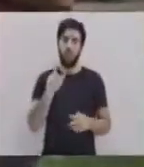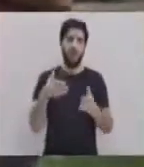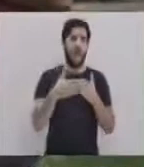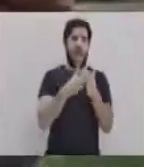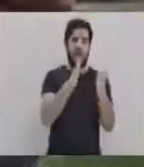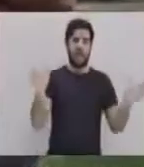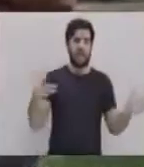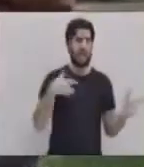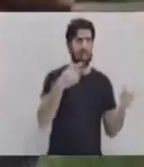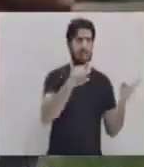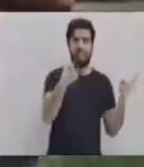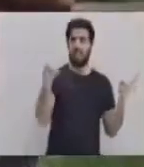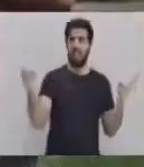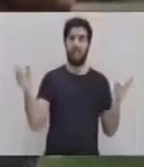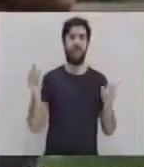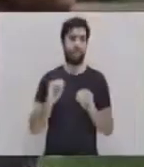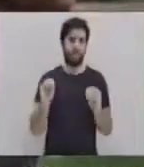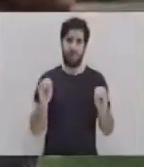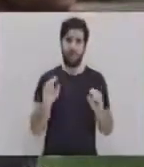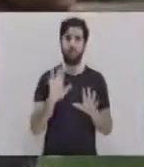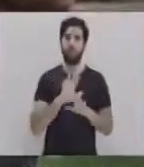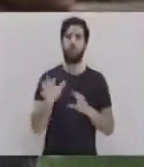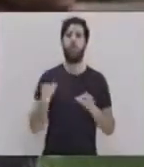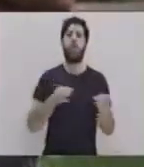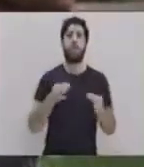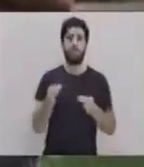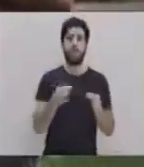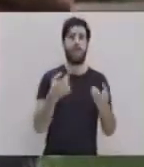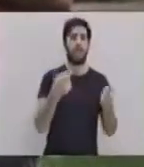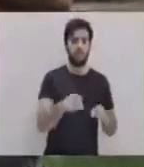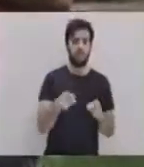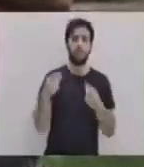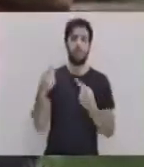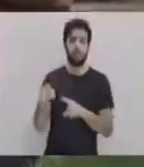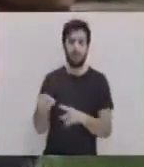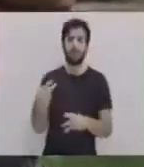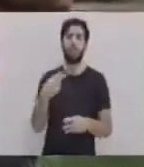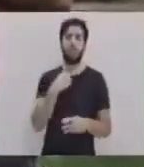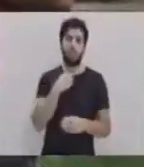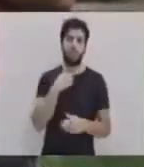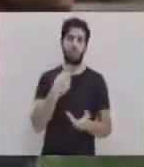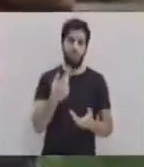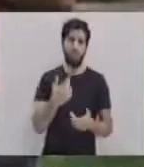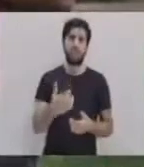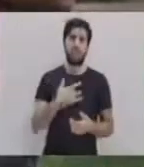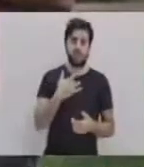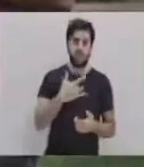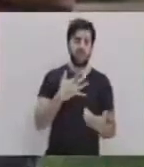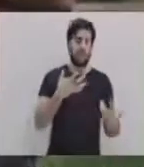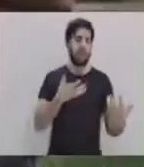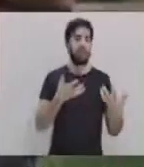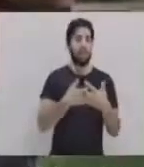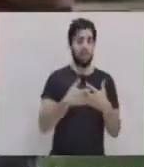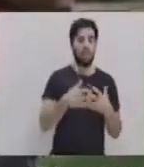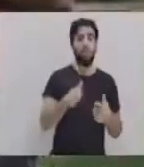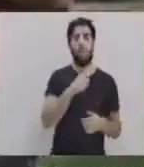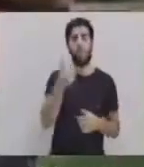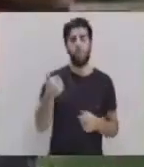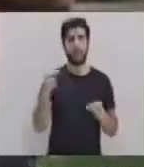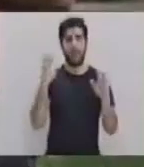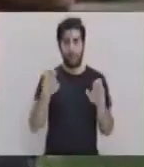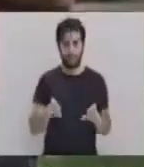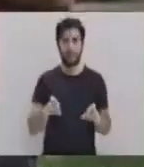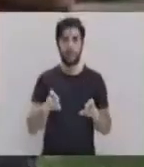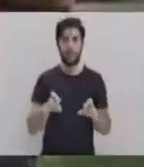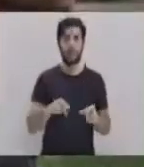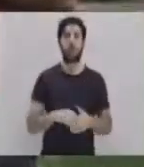herramienta que nos va a funcionar para optimizar las relaciones humanas, para hacerlas mejor y siempre y cuando expresar nuestras ideas de manera clara,